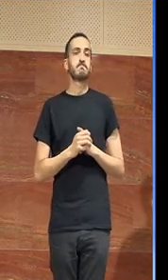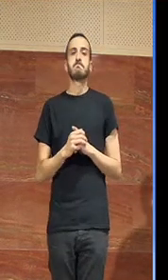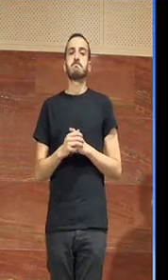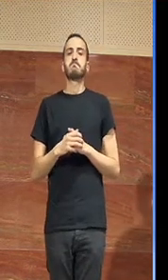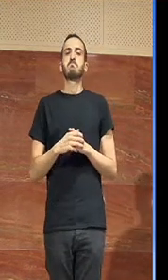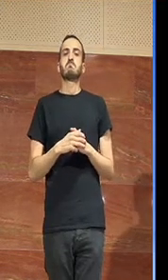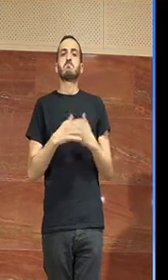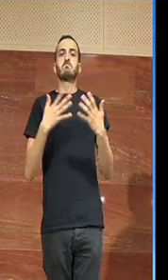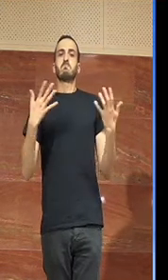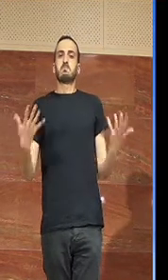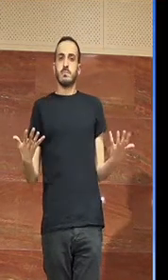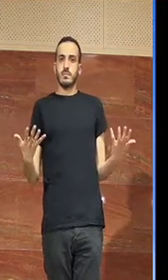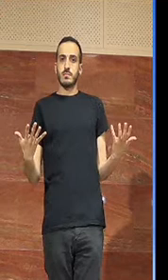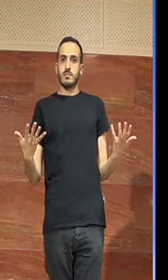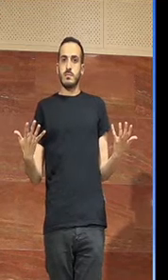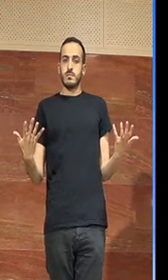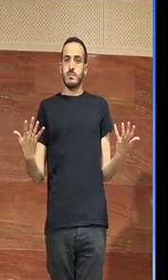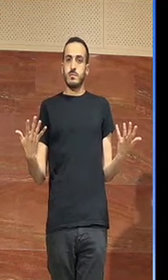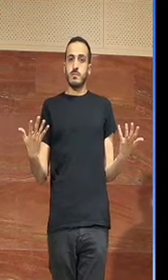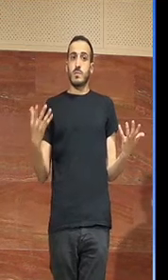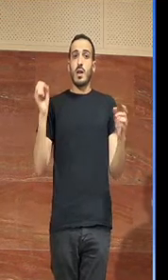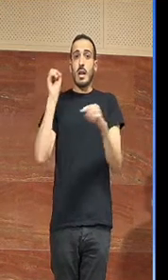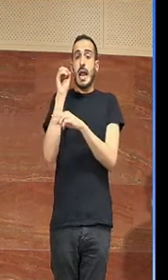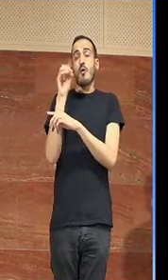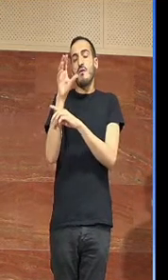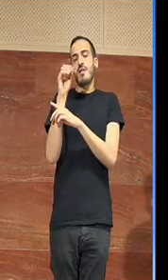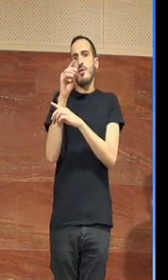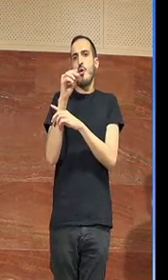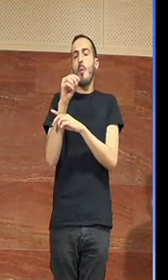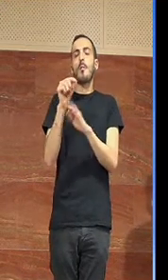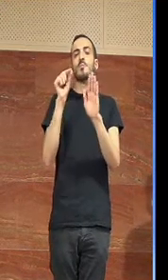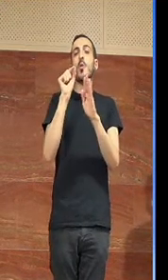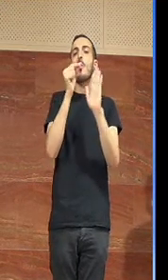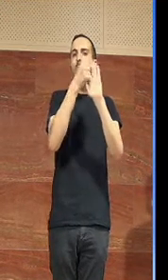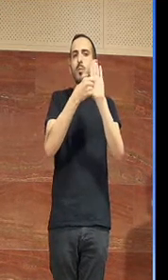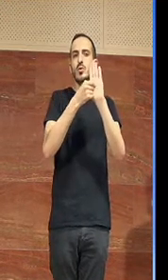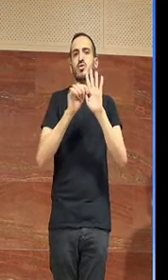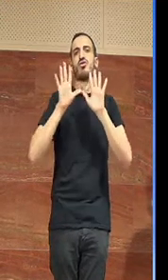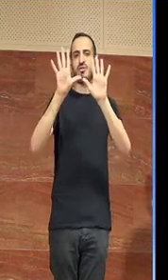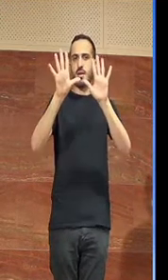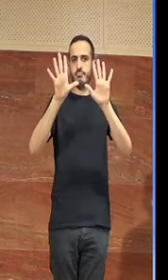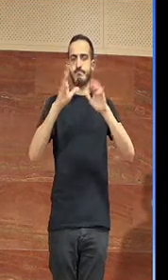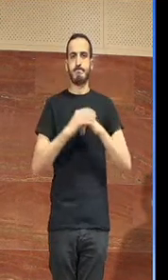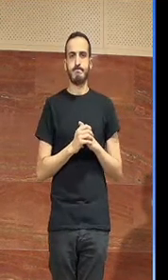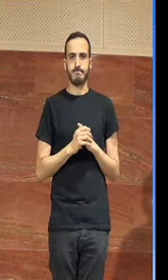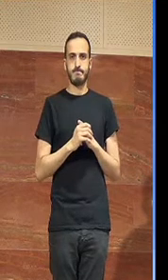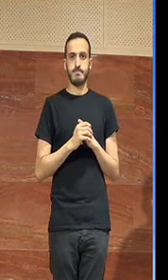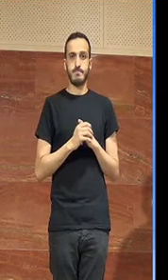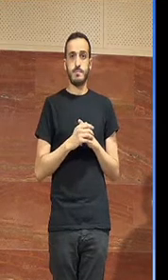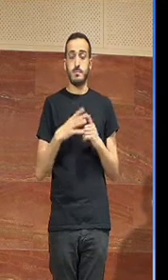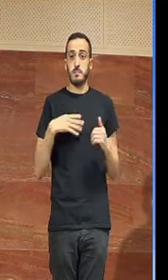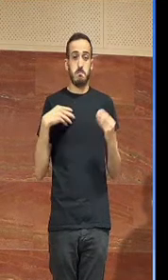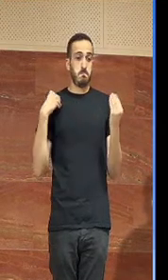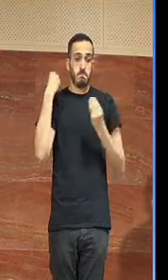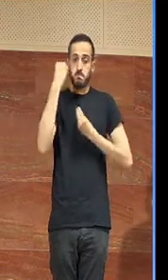Bueno, he enfocado la charla en 10 puntos. Podrían haber sido 5 o 7, bueno, he decidido 10 porque parece que un decálogo